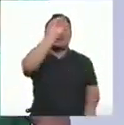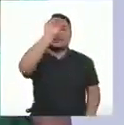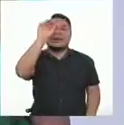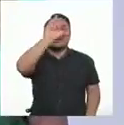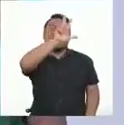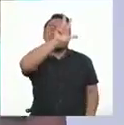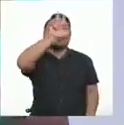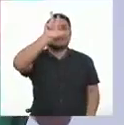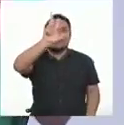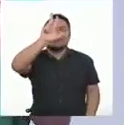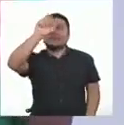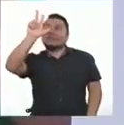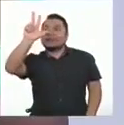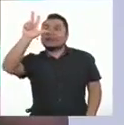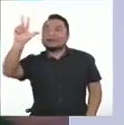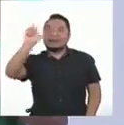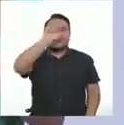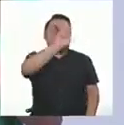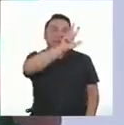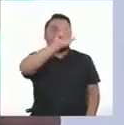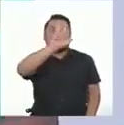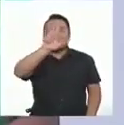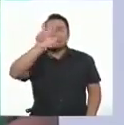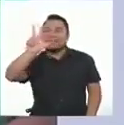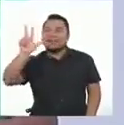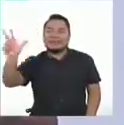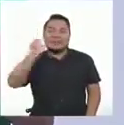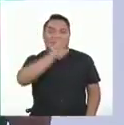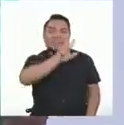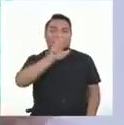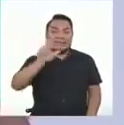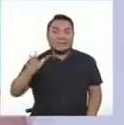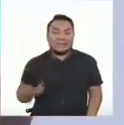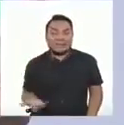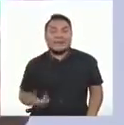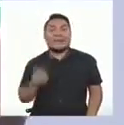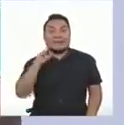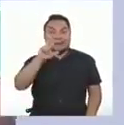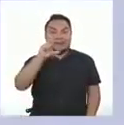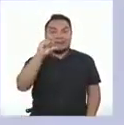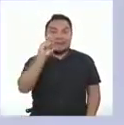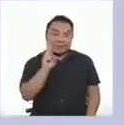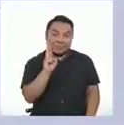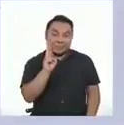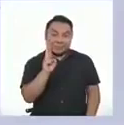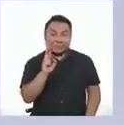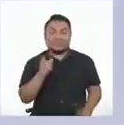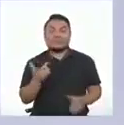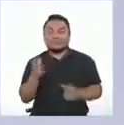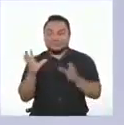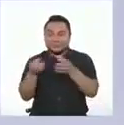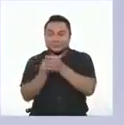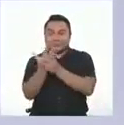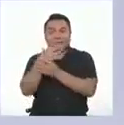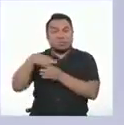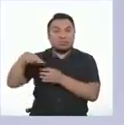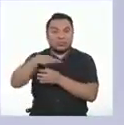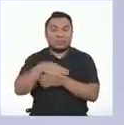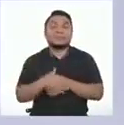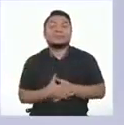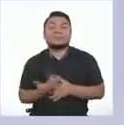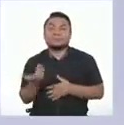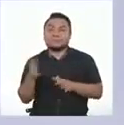el 1% de todo mi germinado es 3 gramos. Aproximadamente